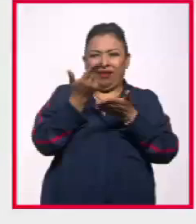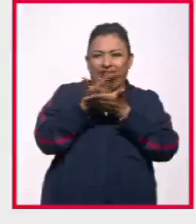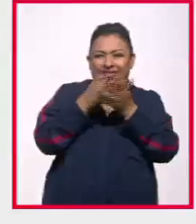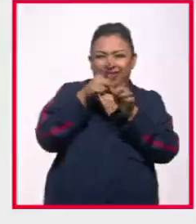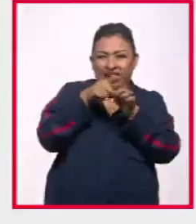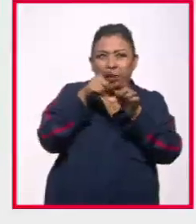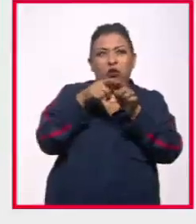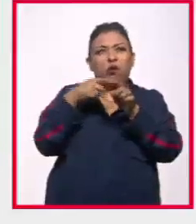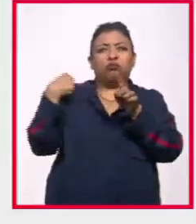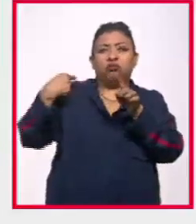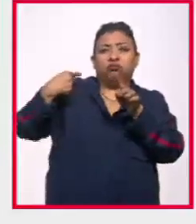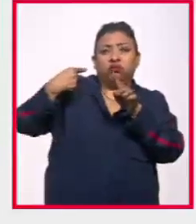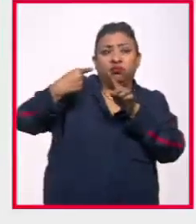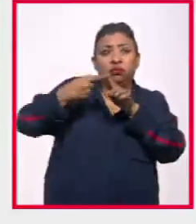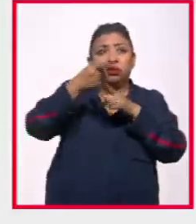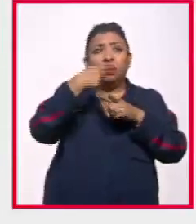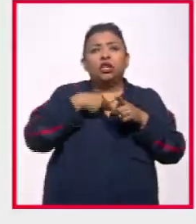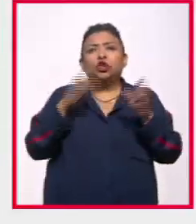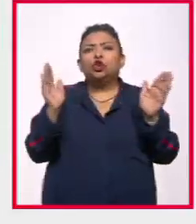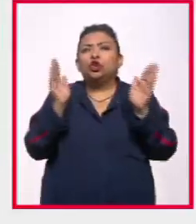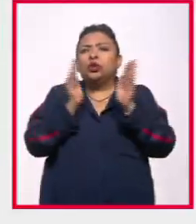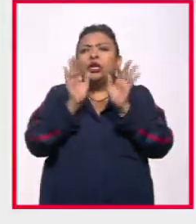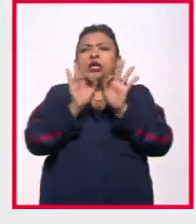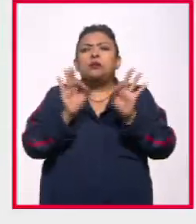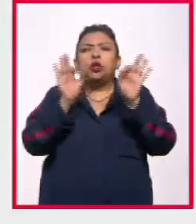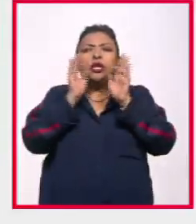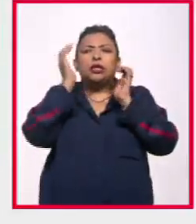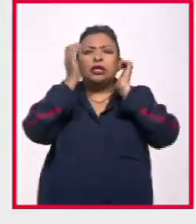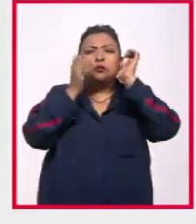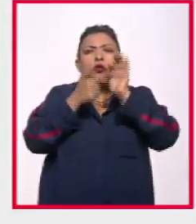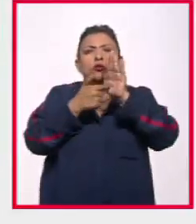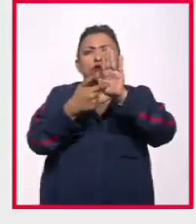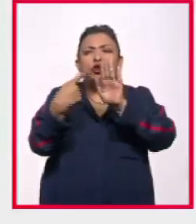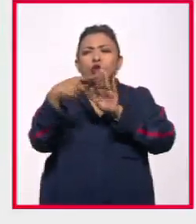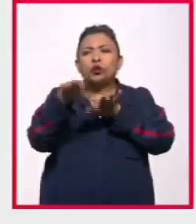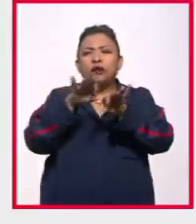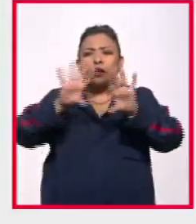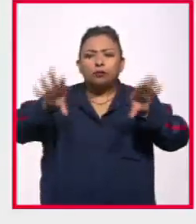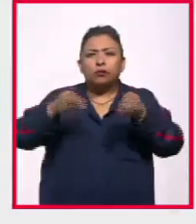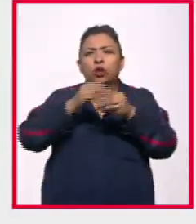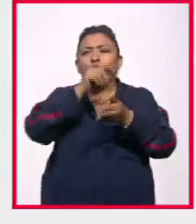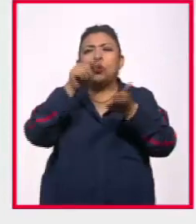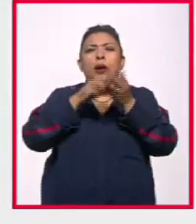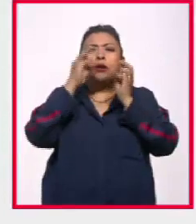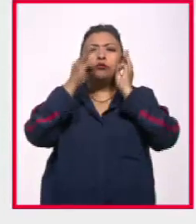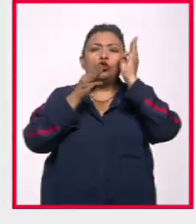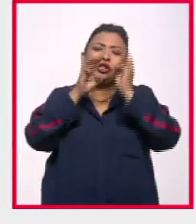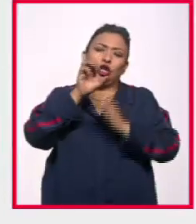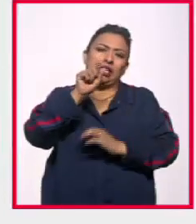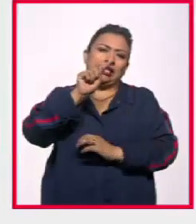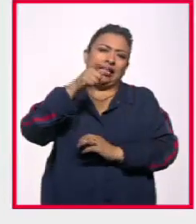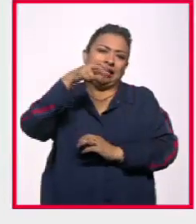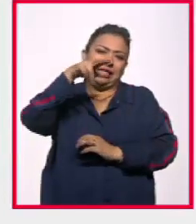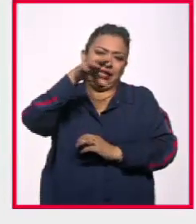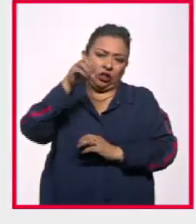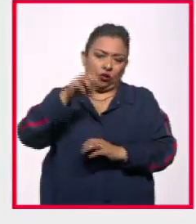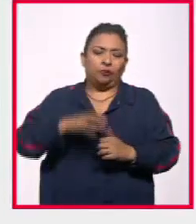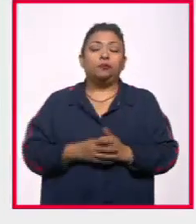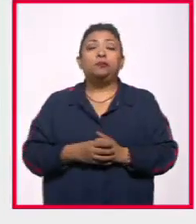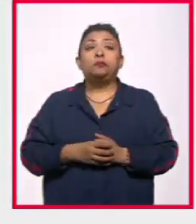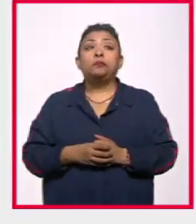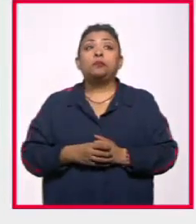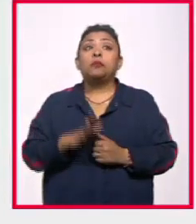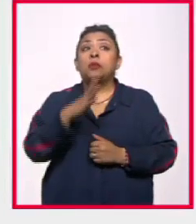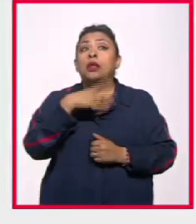ha cultivado. Esta pequeña pero significativa muestra de su trabajo está reunida en el Museo del Estanquillo. Pues